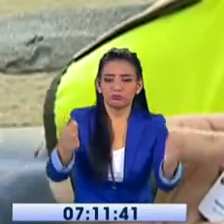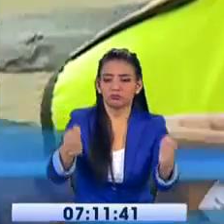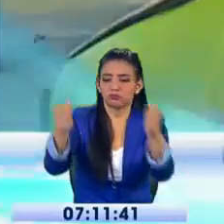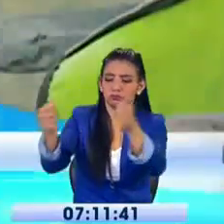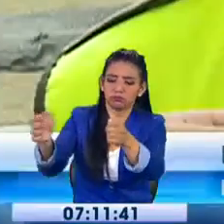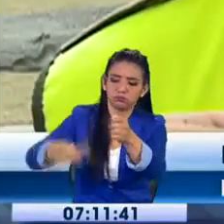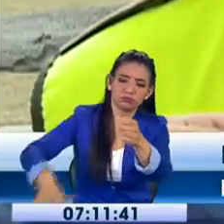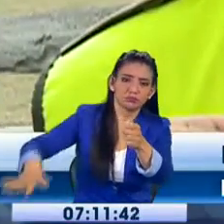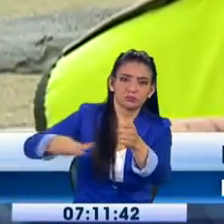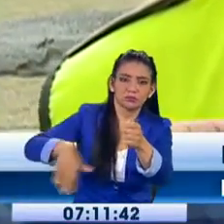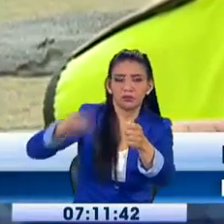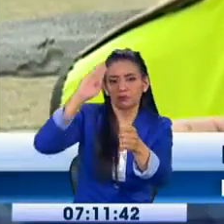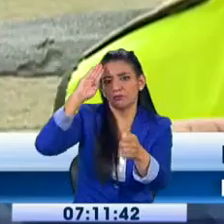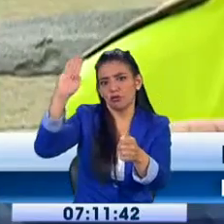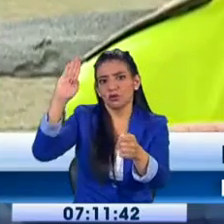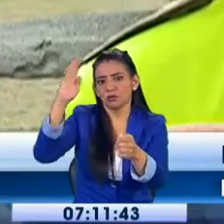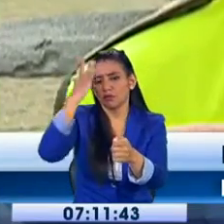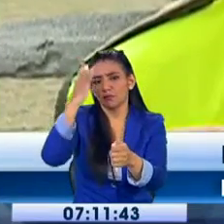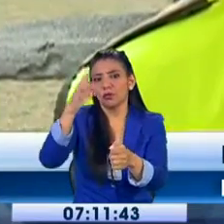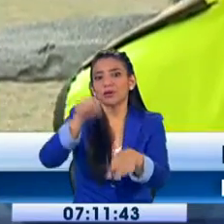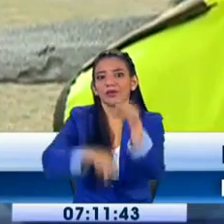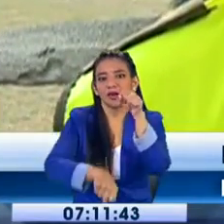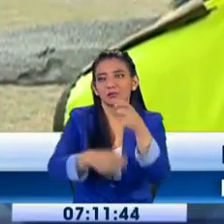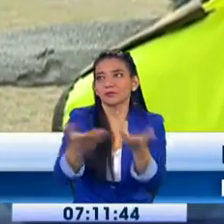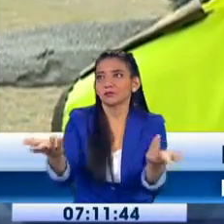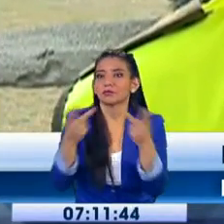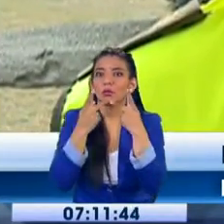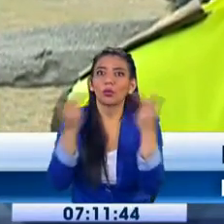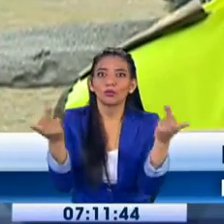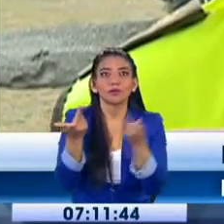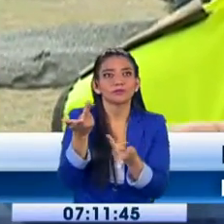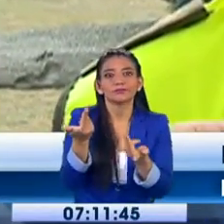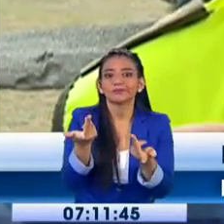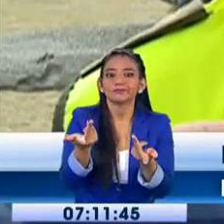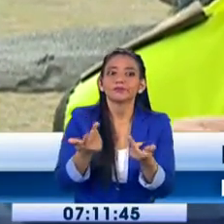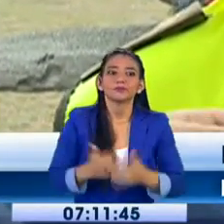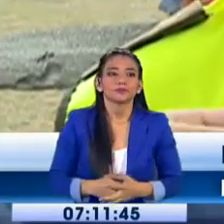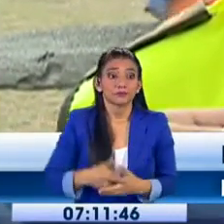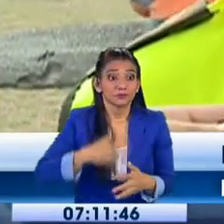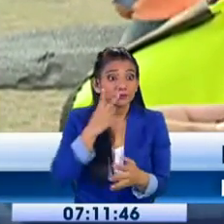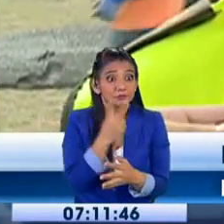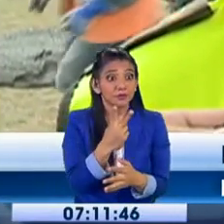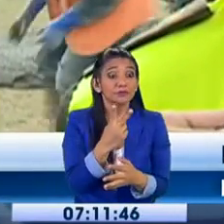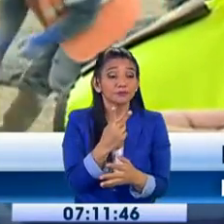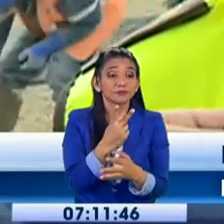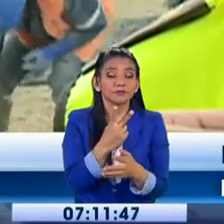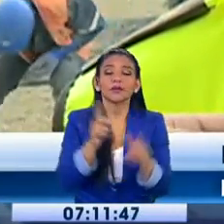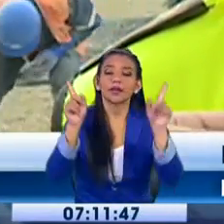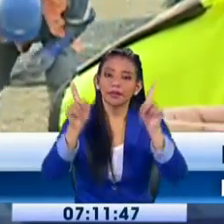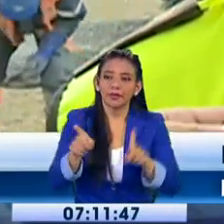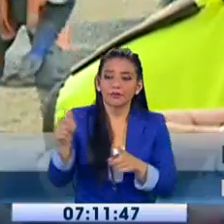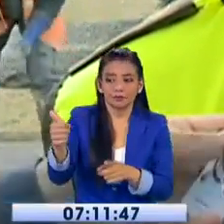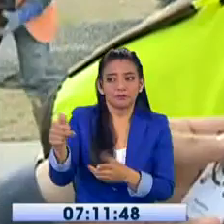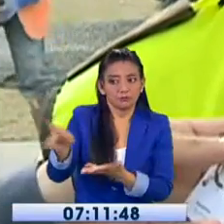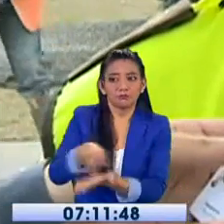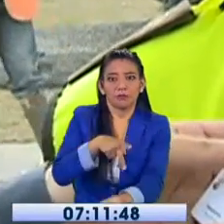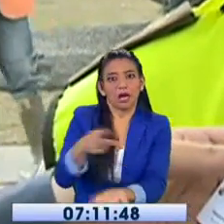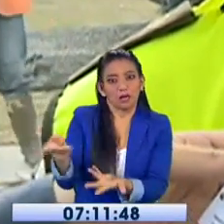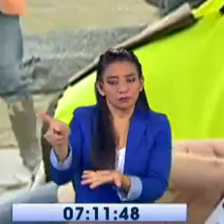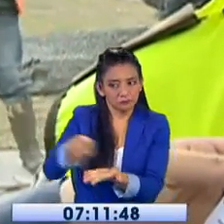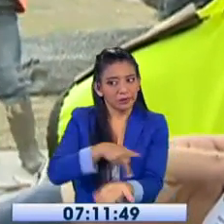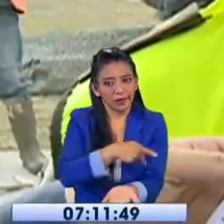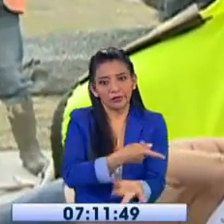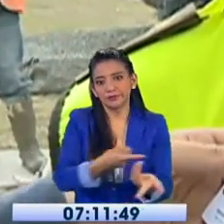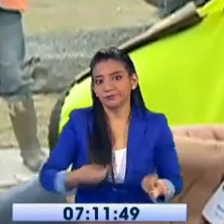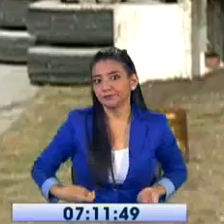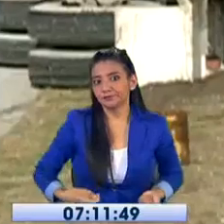retención vehicular, puesto que existe daños a la propiedad pública, como ustedes pueden apreciar. En este caso, pues tiene que solventar esos gastos